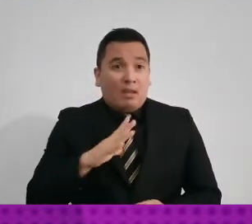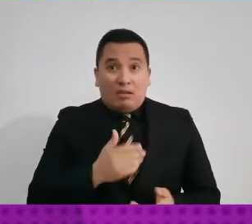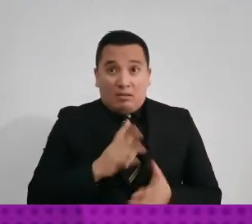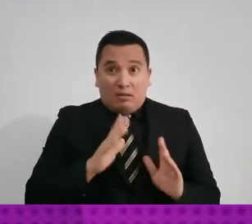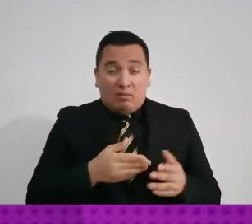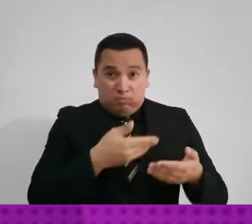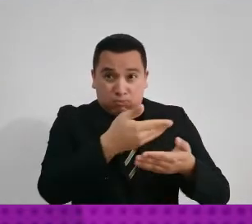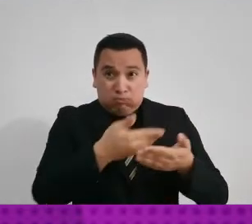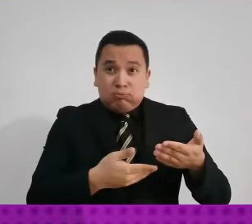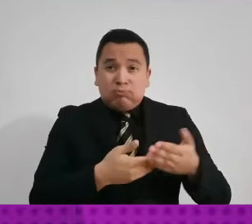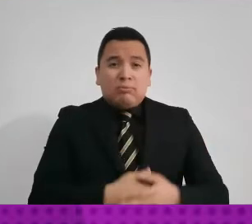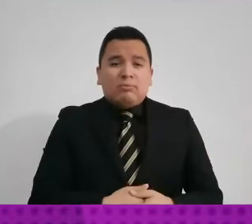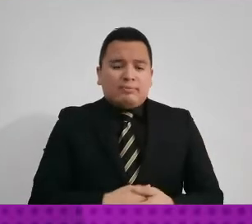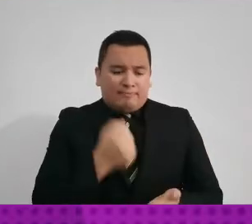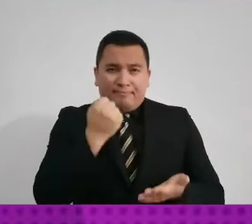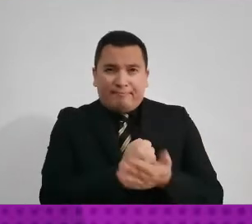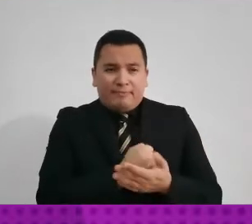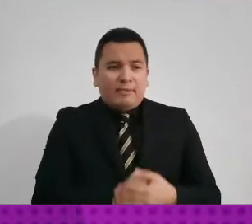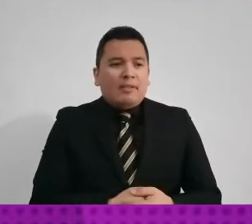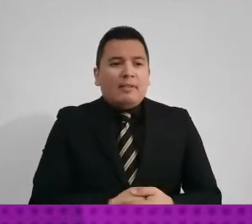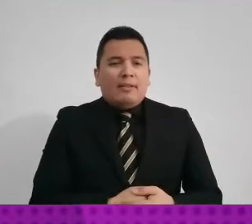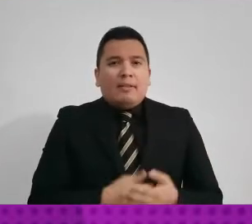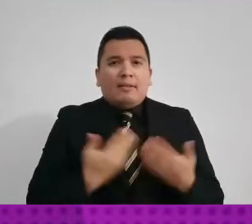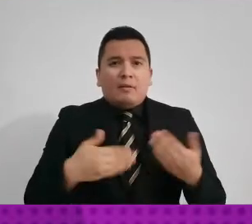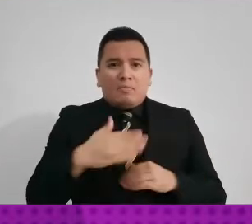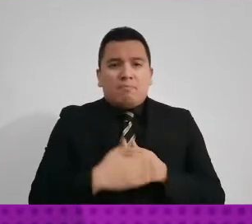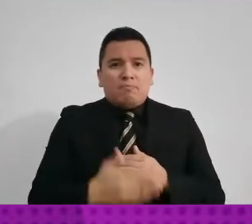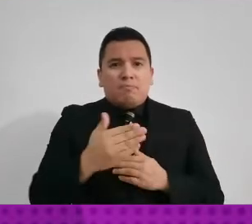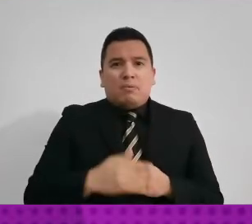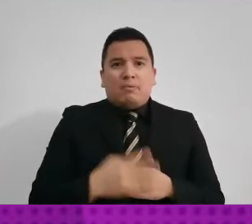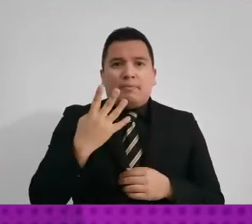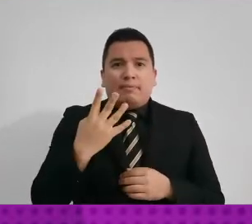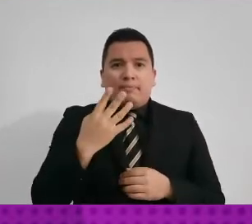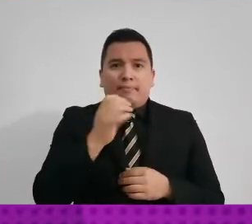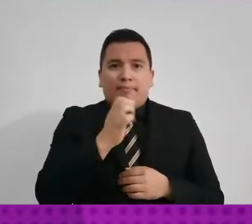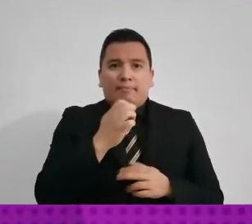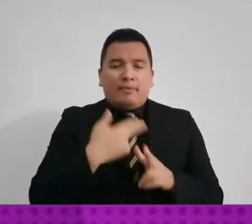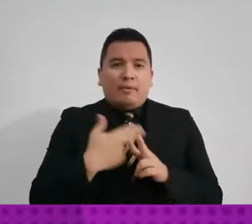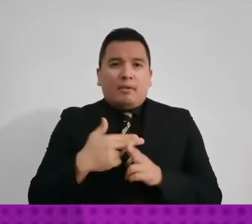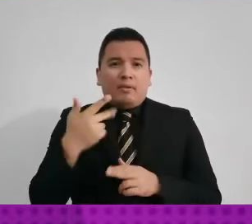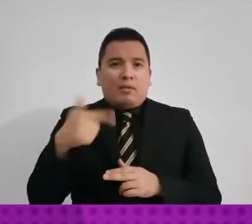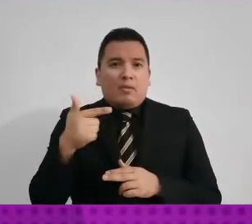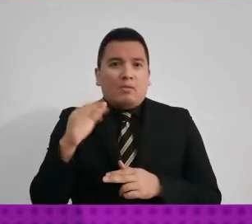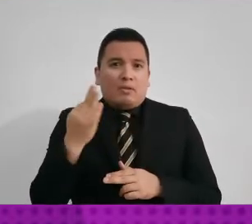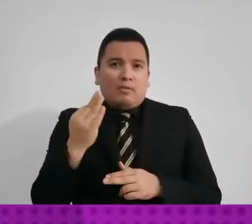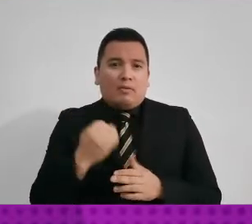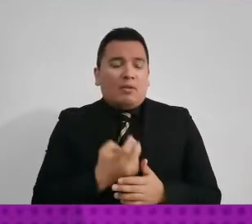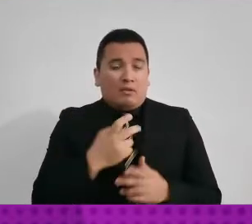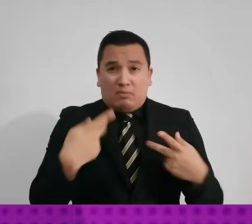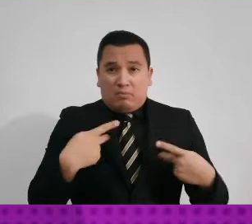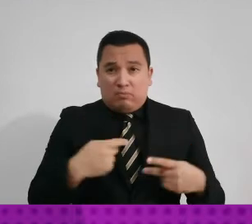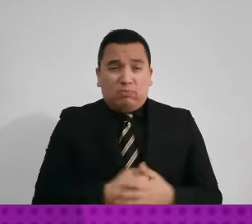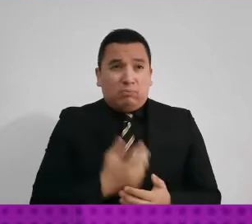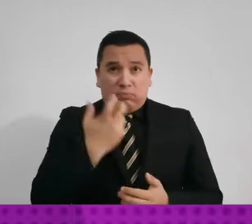estas manifestaciones de intención sean aprobadas, bueno, pues a partir del 4 de enero y hasta el 12 de febrero,